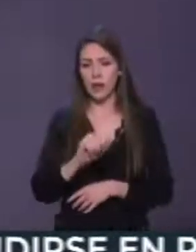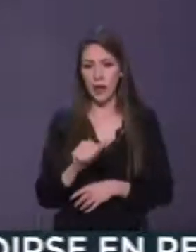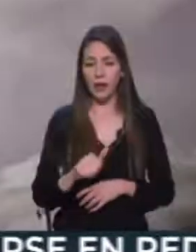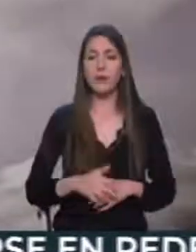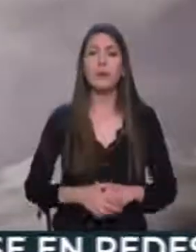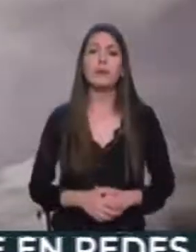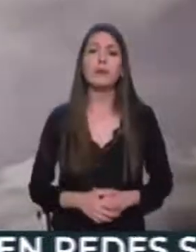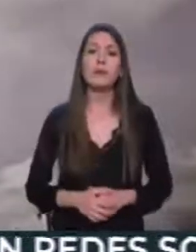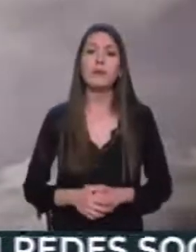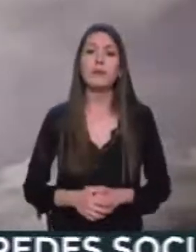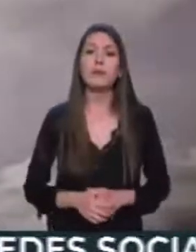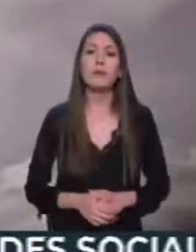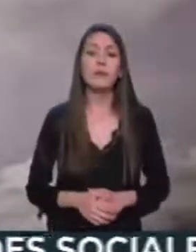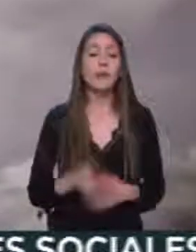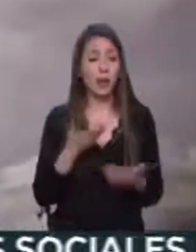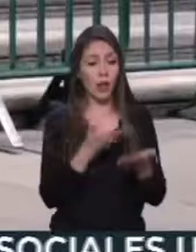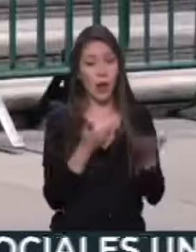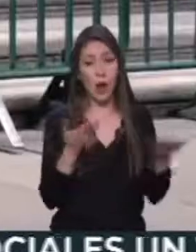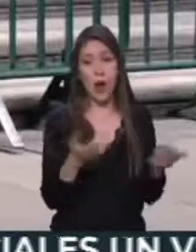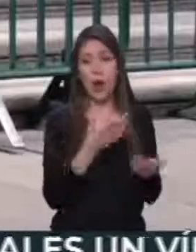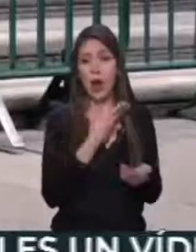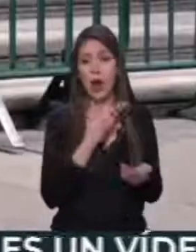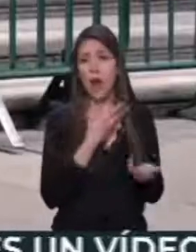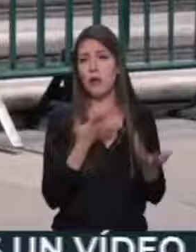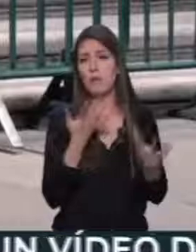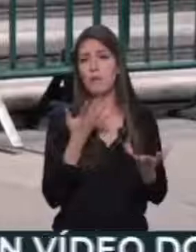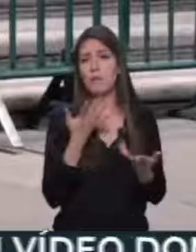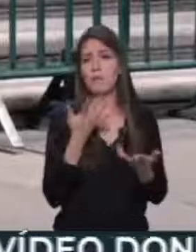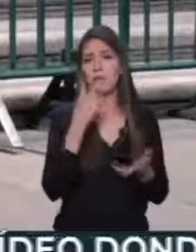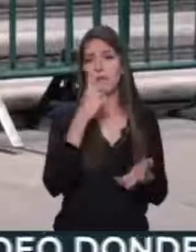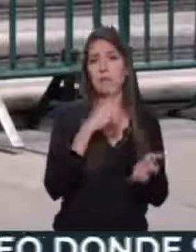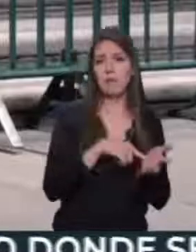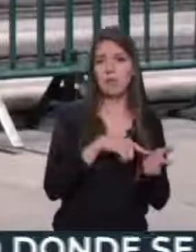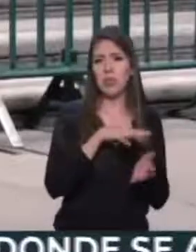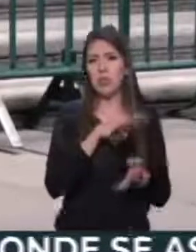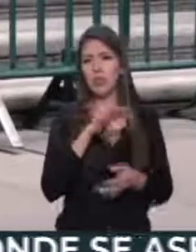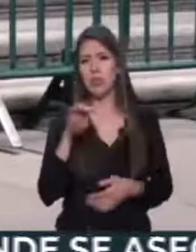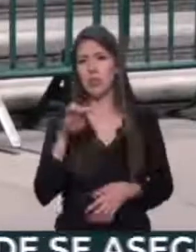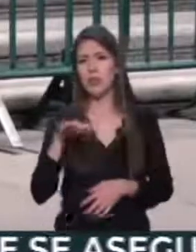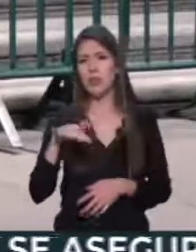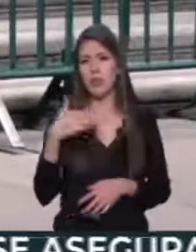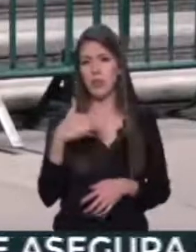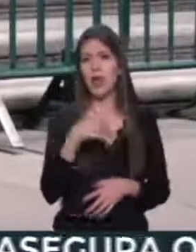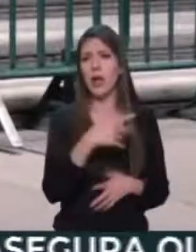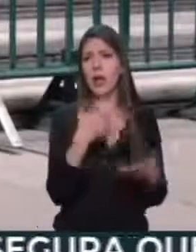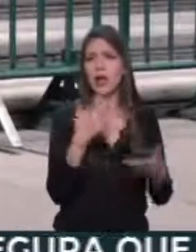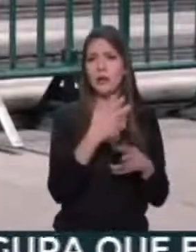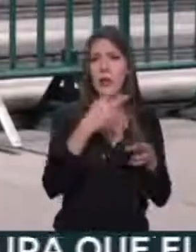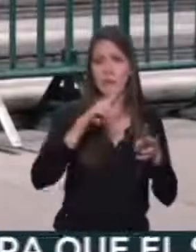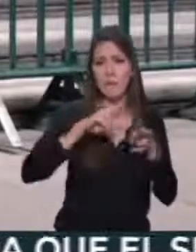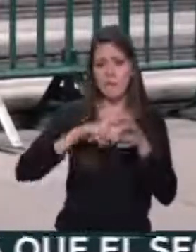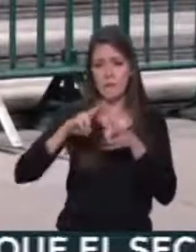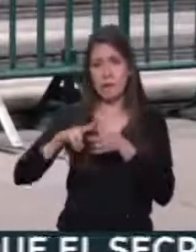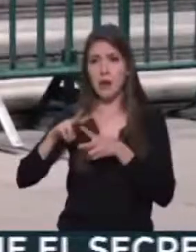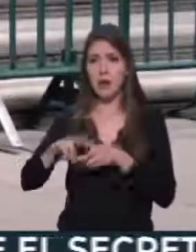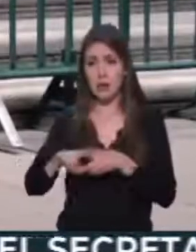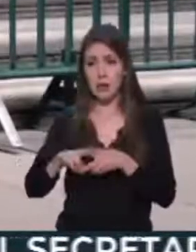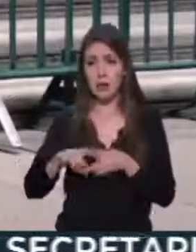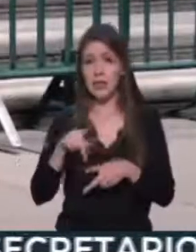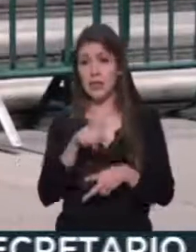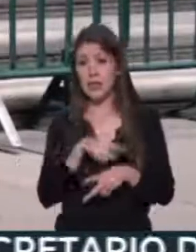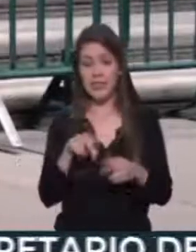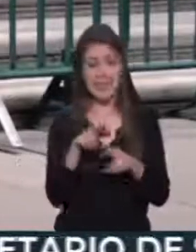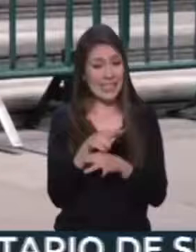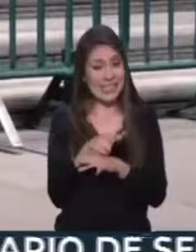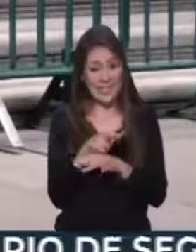región tenemos 1,915 aerogeneradores, 25 parques, y ni uno de esos parques, ni